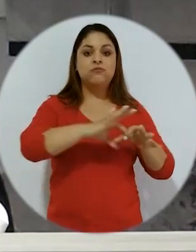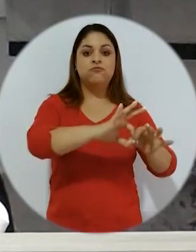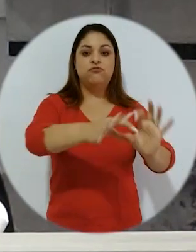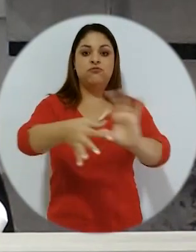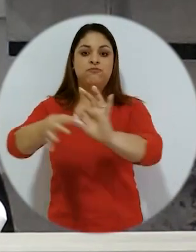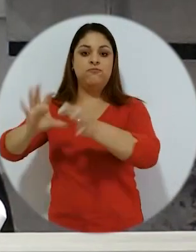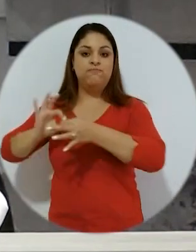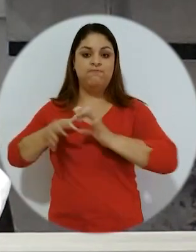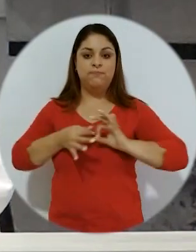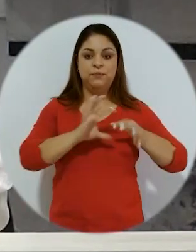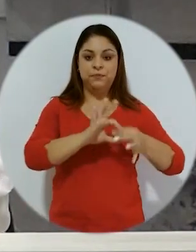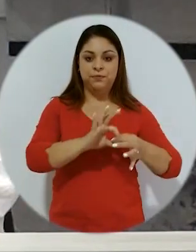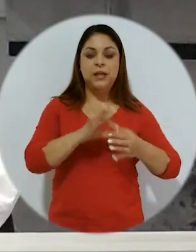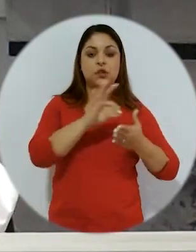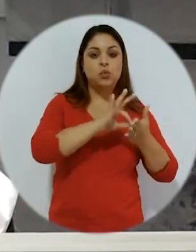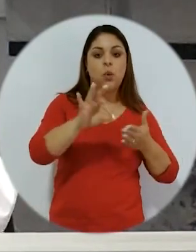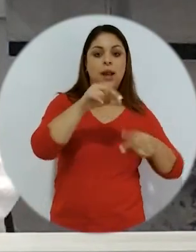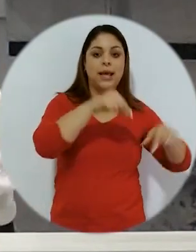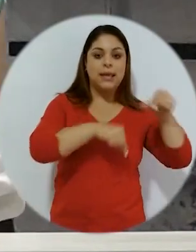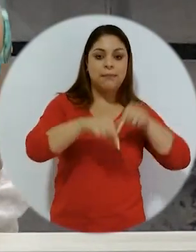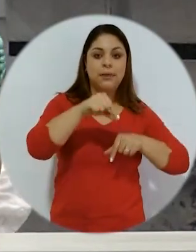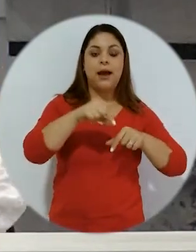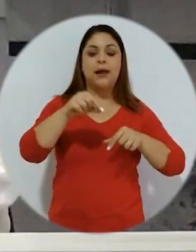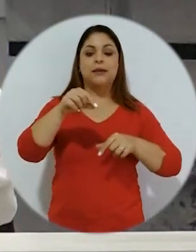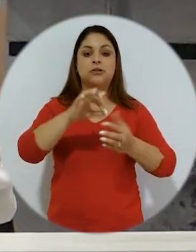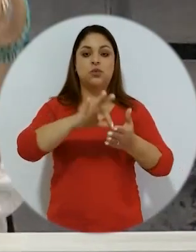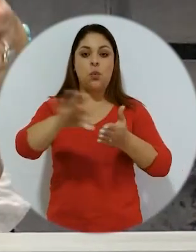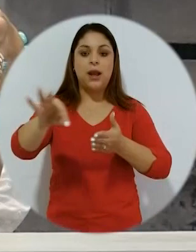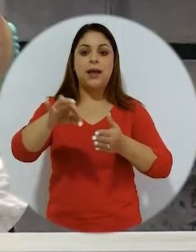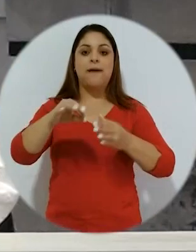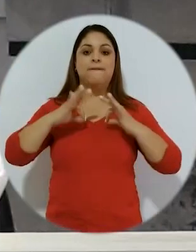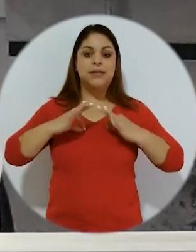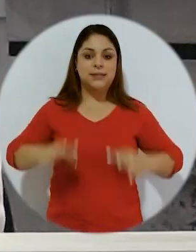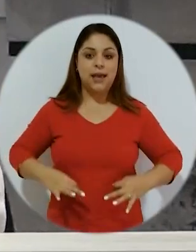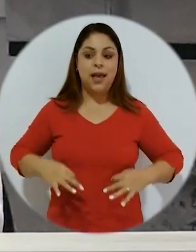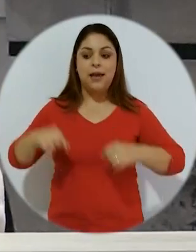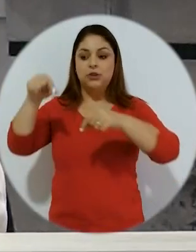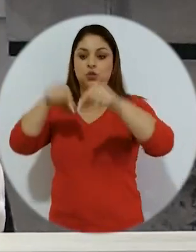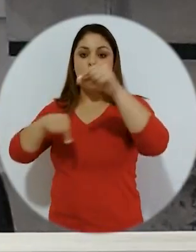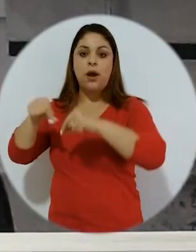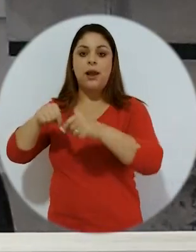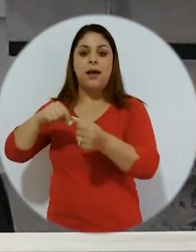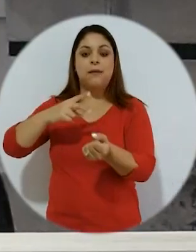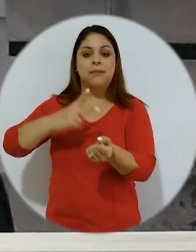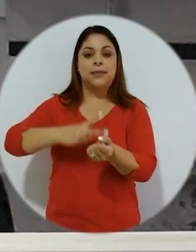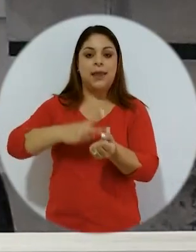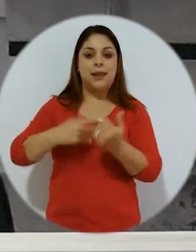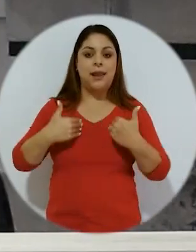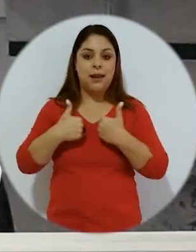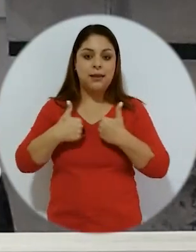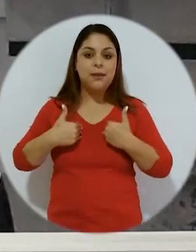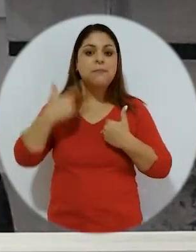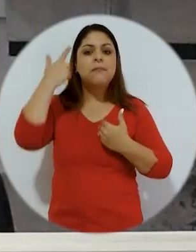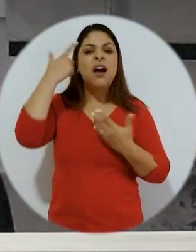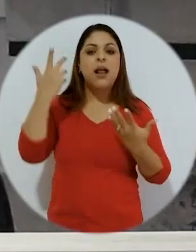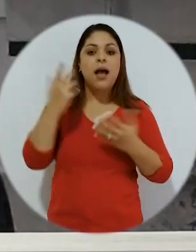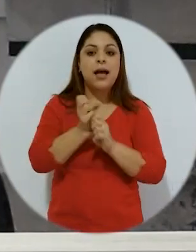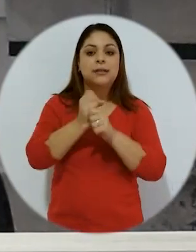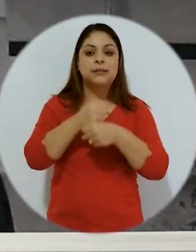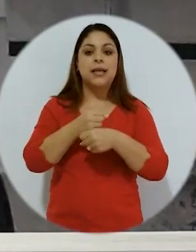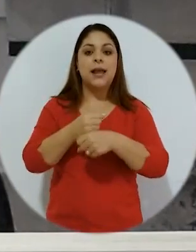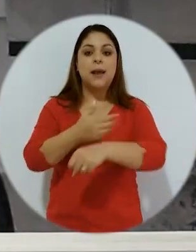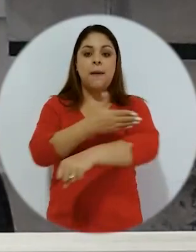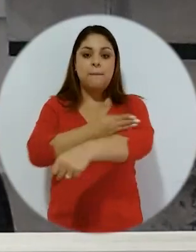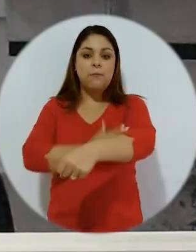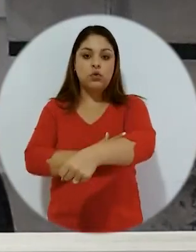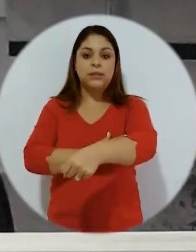una red de biomateriales entre la Escuela de Química, la Escuela de Biología, la Escuela de Física y la Escuela de Veterinaria para desarrollar prótesis